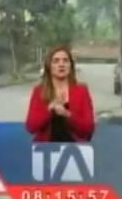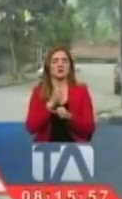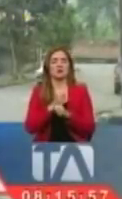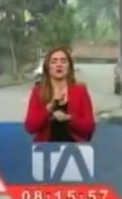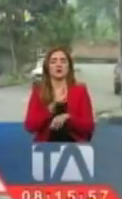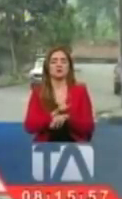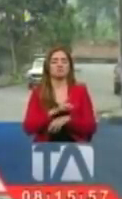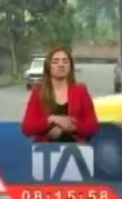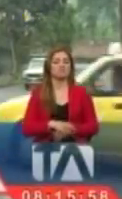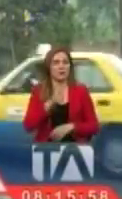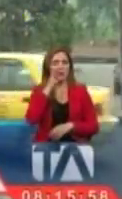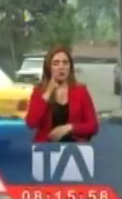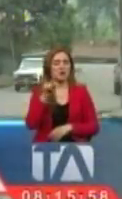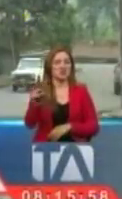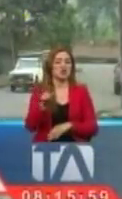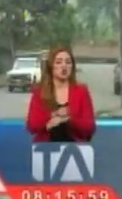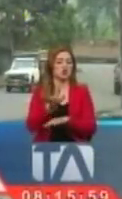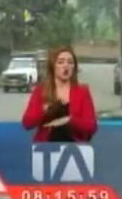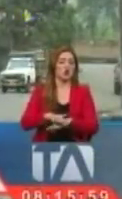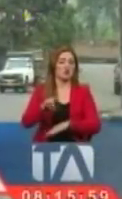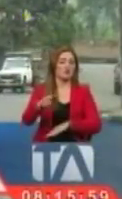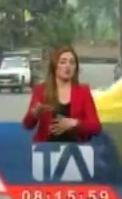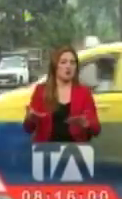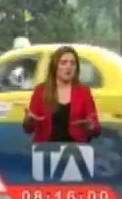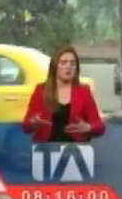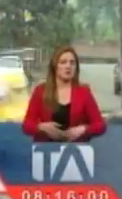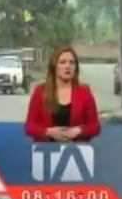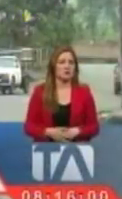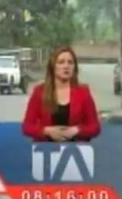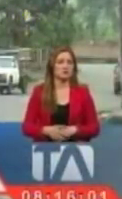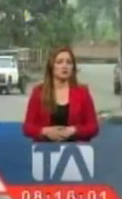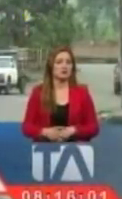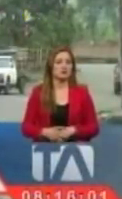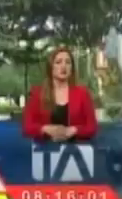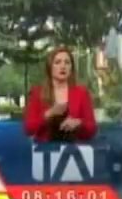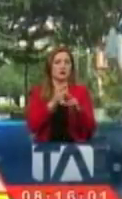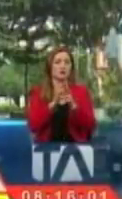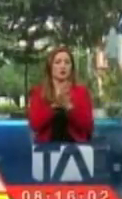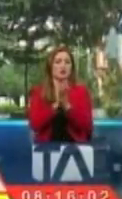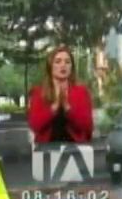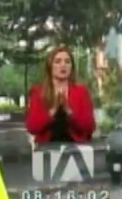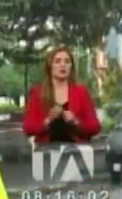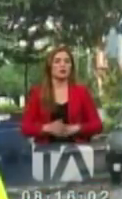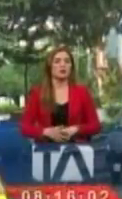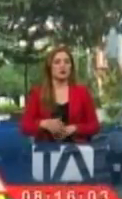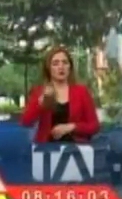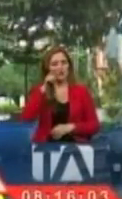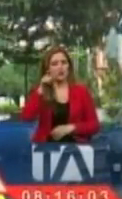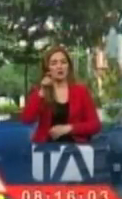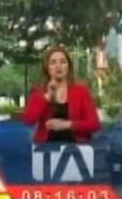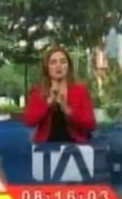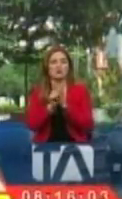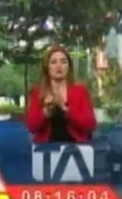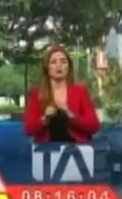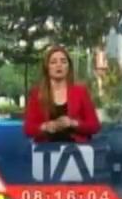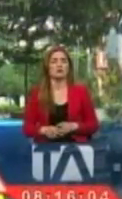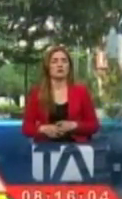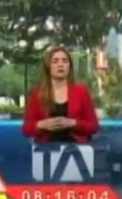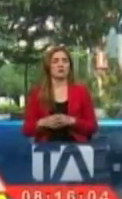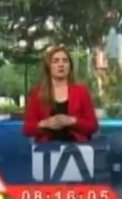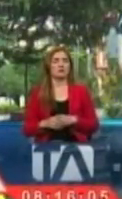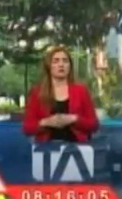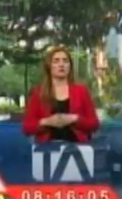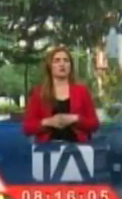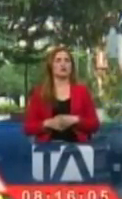comprobada de aquellos médicos no sé no se nos ha dado ninguna respuesta vaya a la fiscalía a denunciar entonces yo